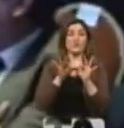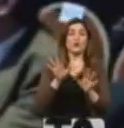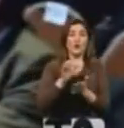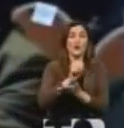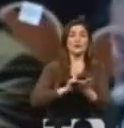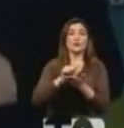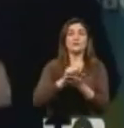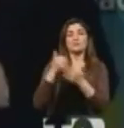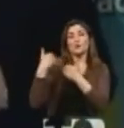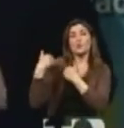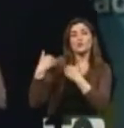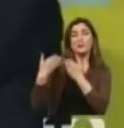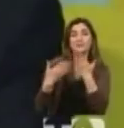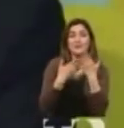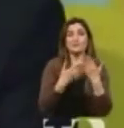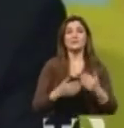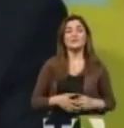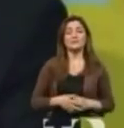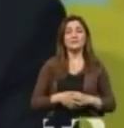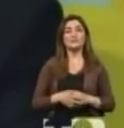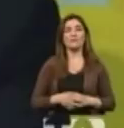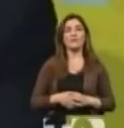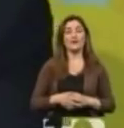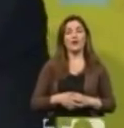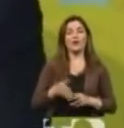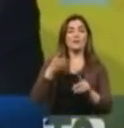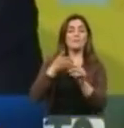Carrasco, organizador del evento. La meta que tiene